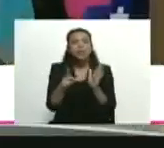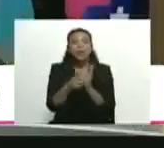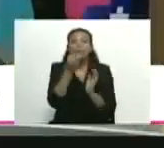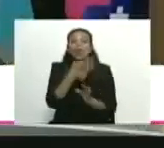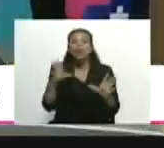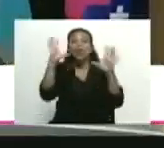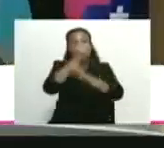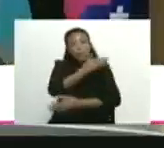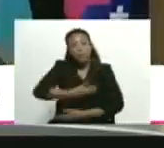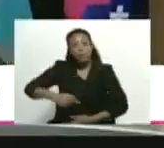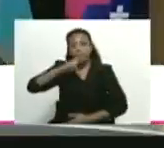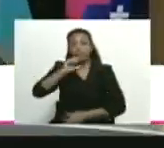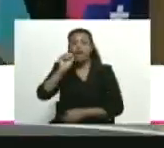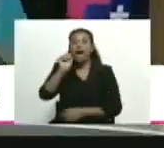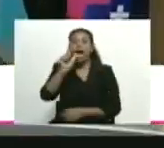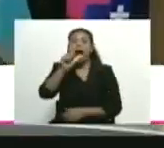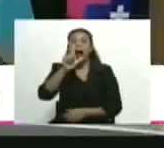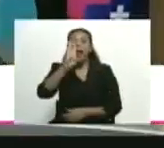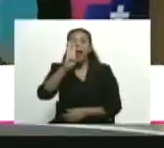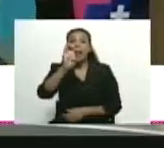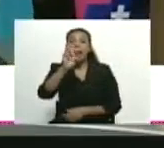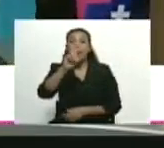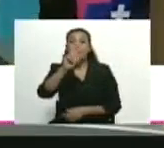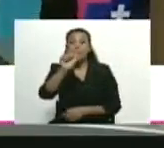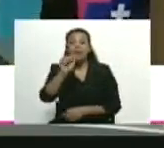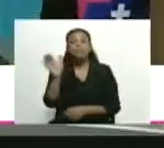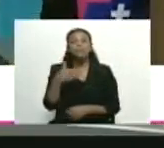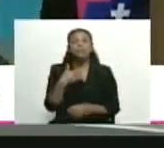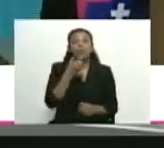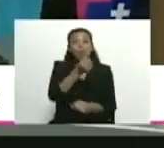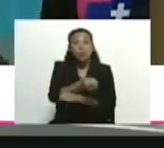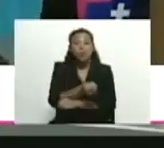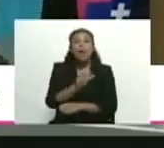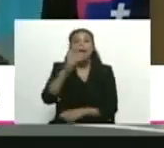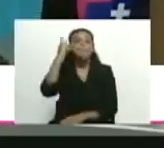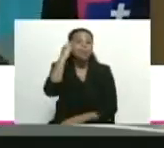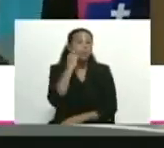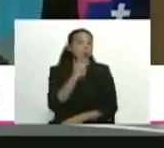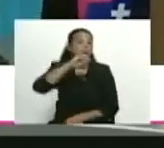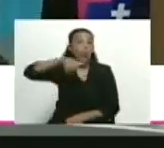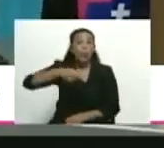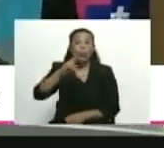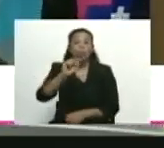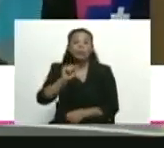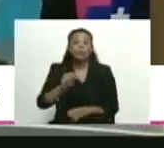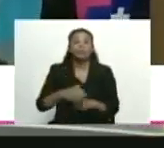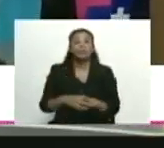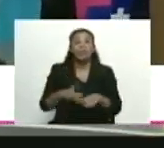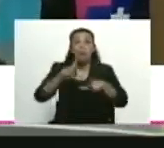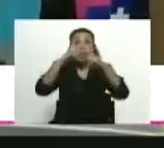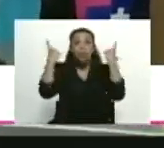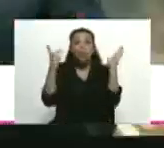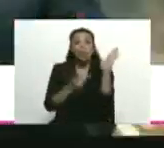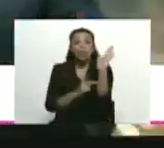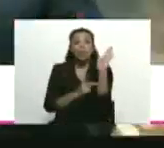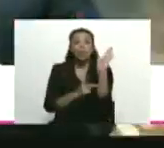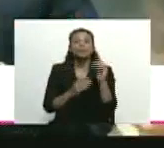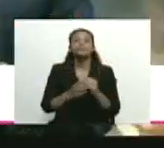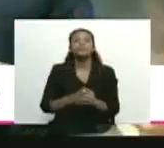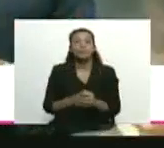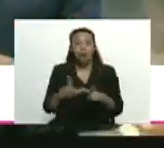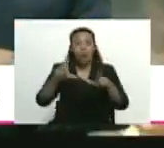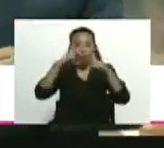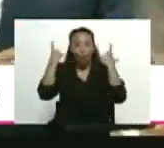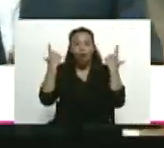noches, presidente. Mi nombre es Albert Montiel. Soy graduando del Liceo Bolivariano Juan José Mendoza, del Estado de La Guaira, la parroquia Caraballeda.